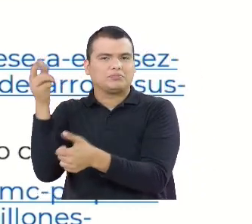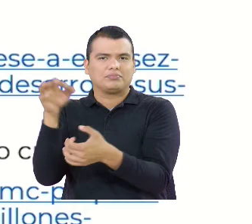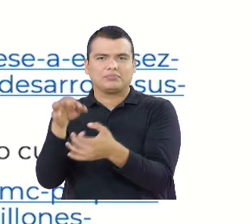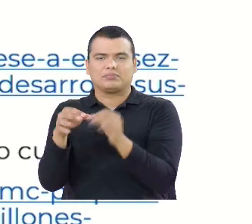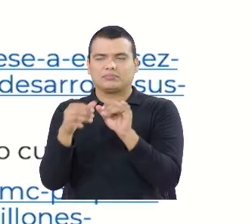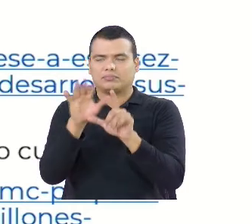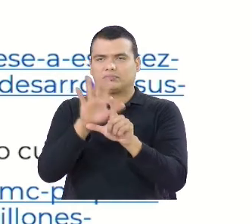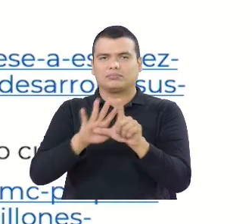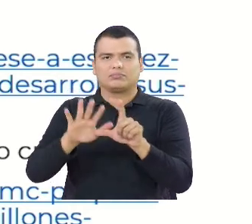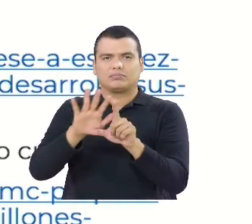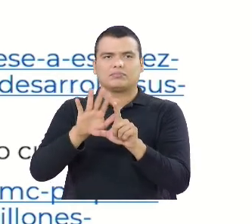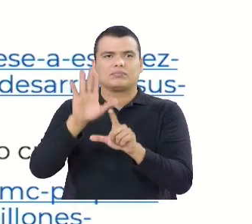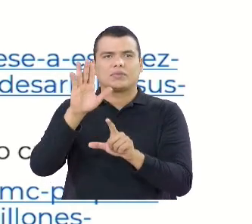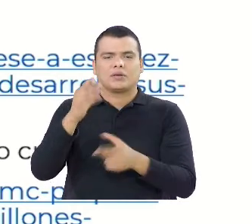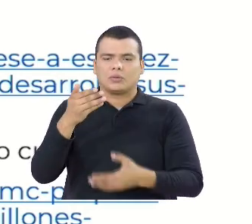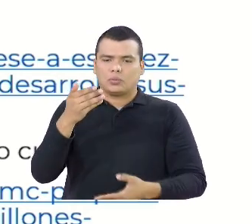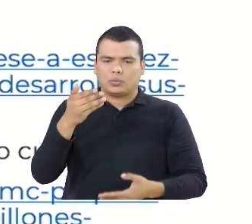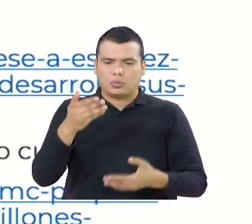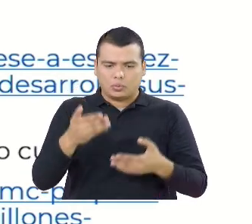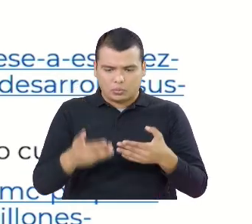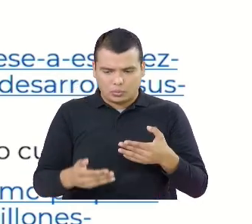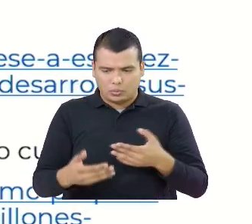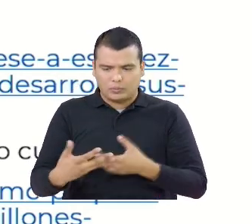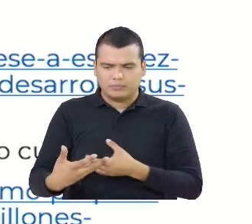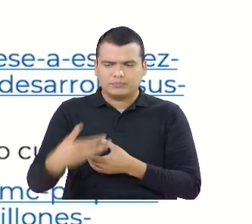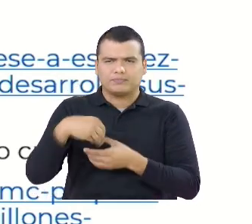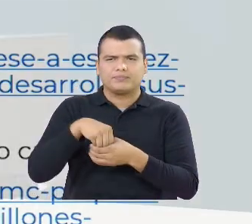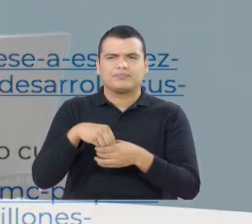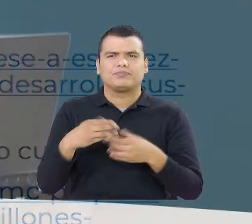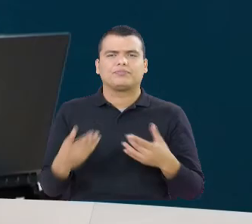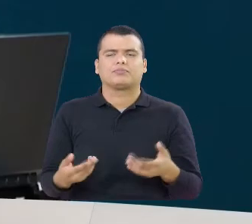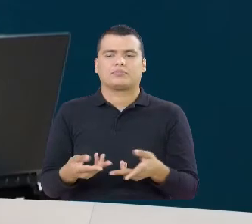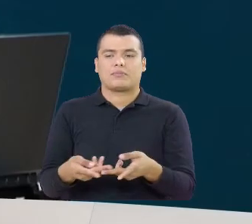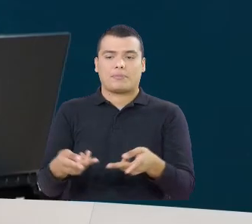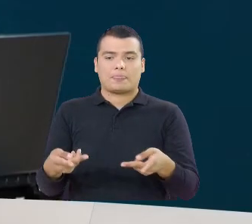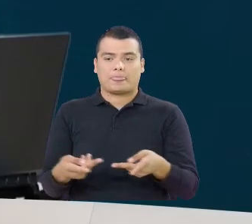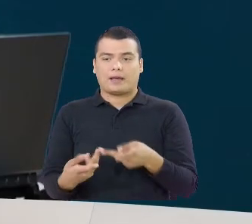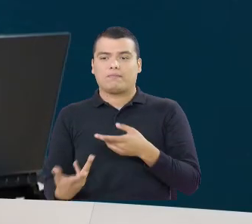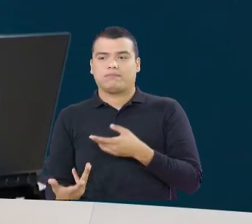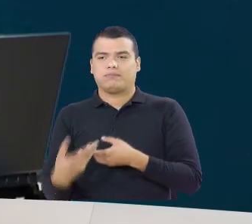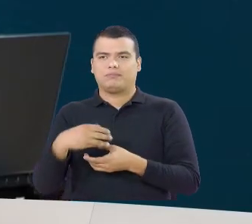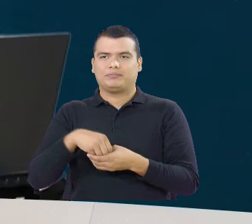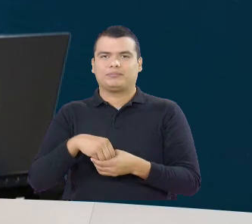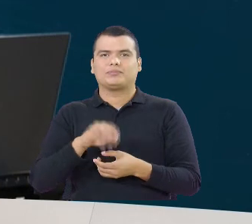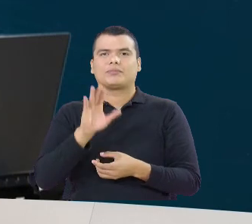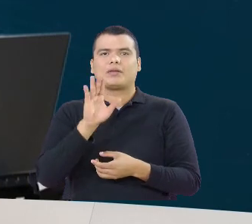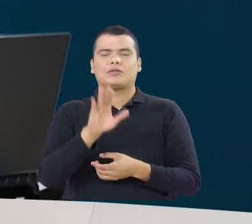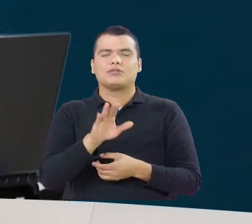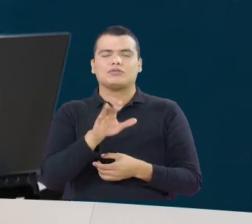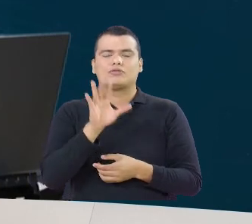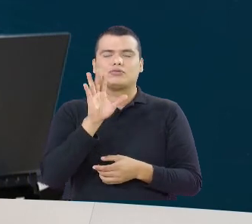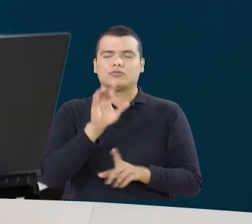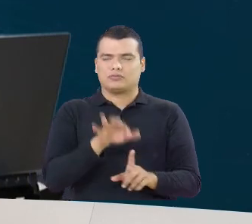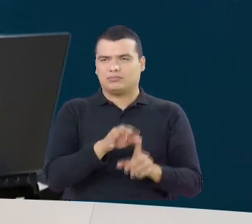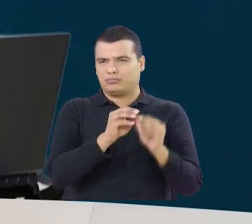es sobre un robot en las salas donde fabrican las obleas para computadores,